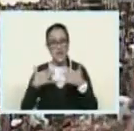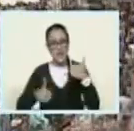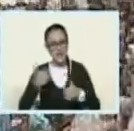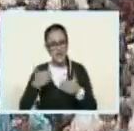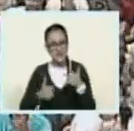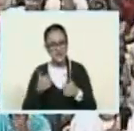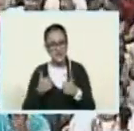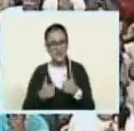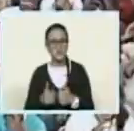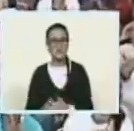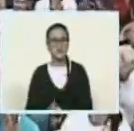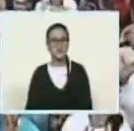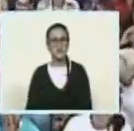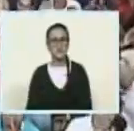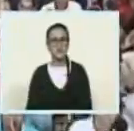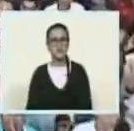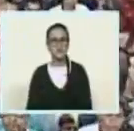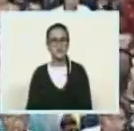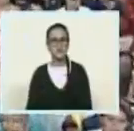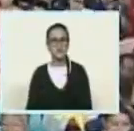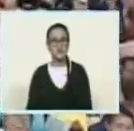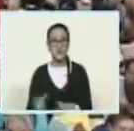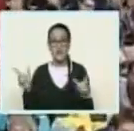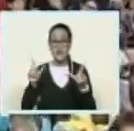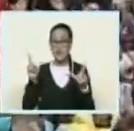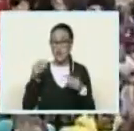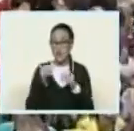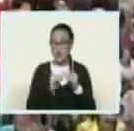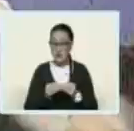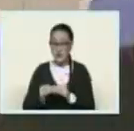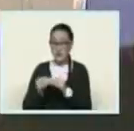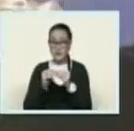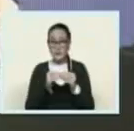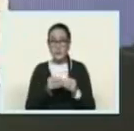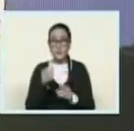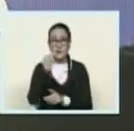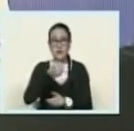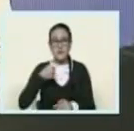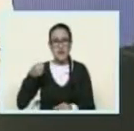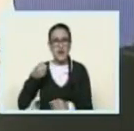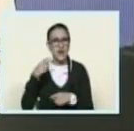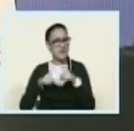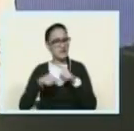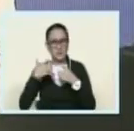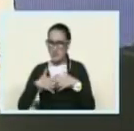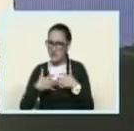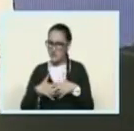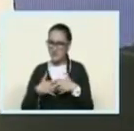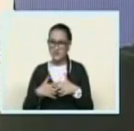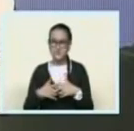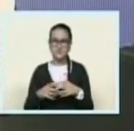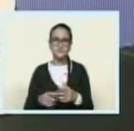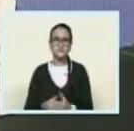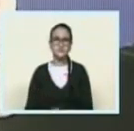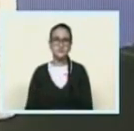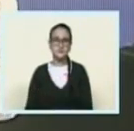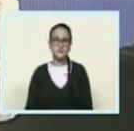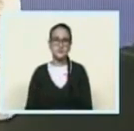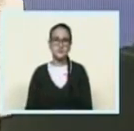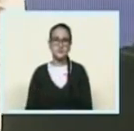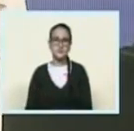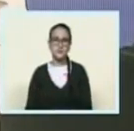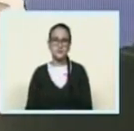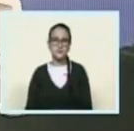leche, para producir televisores, de veras, para la producción